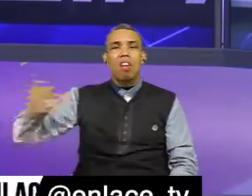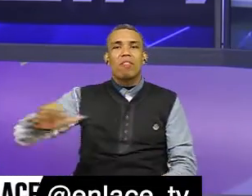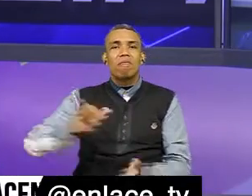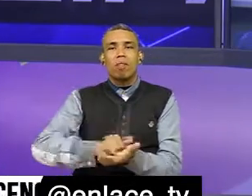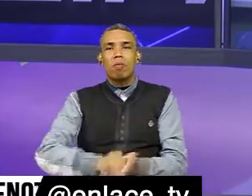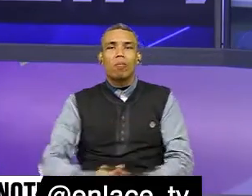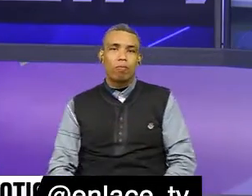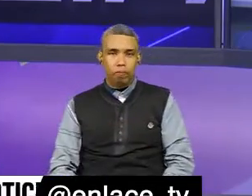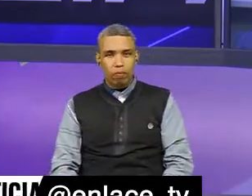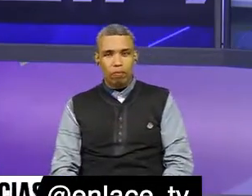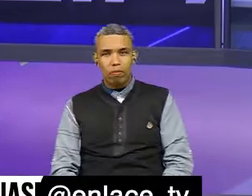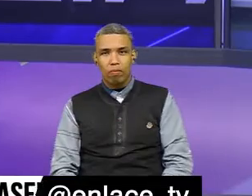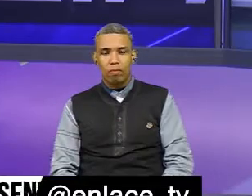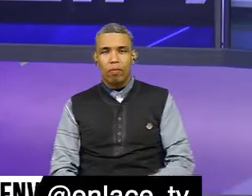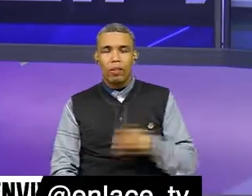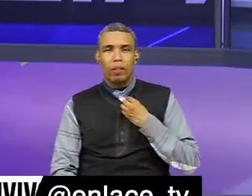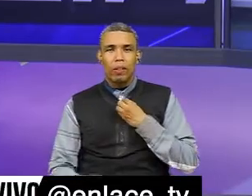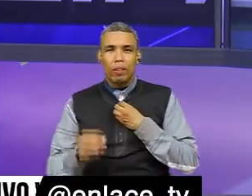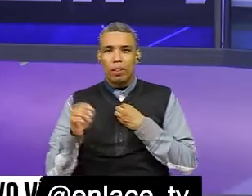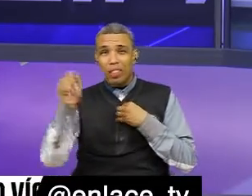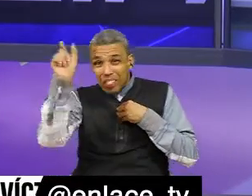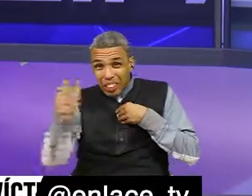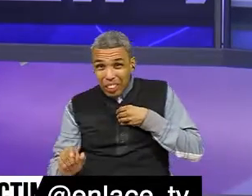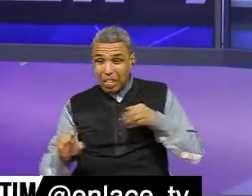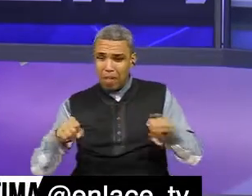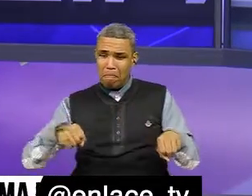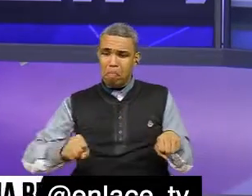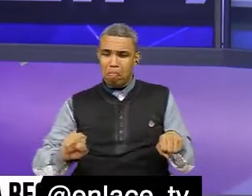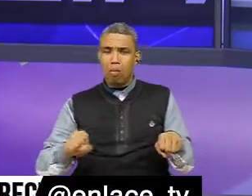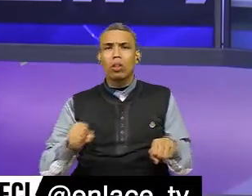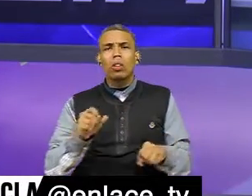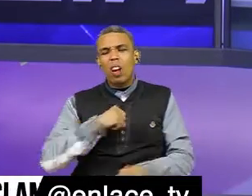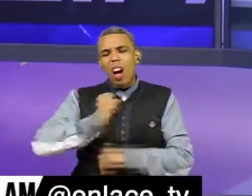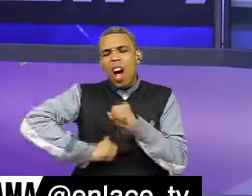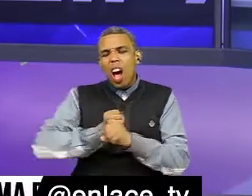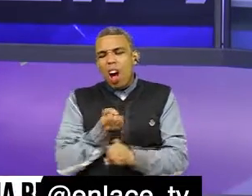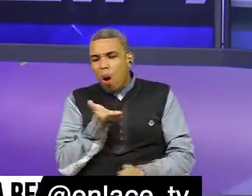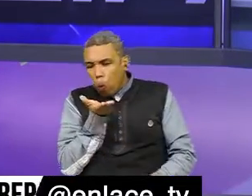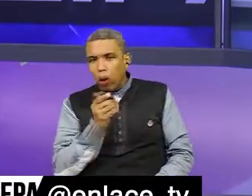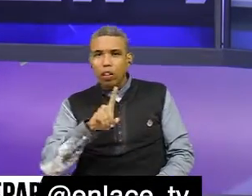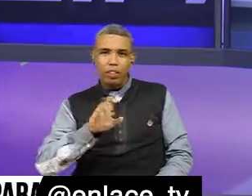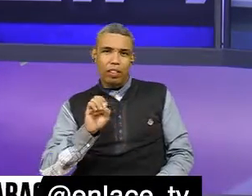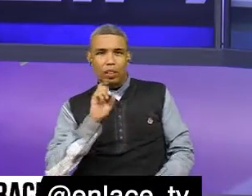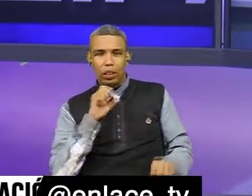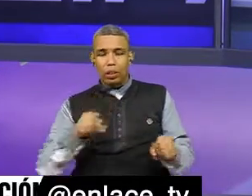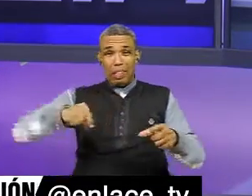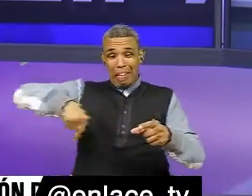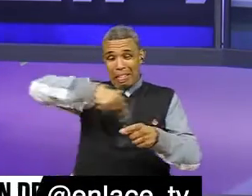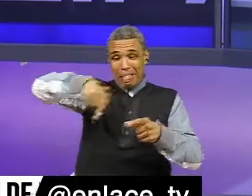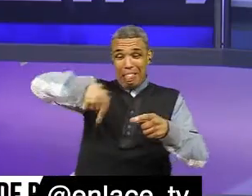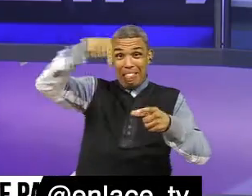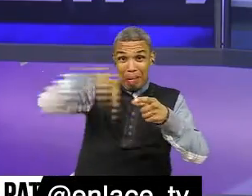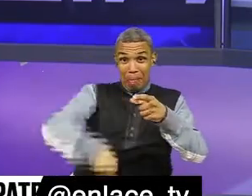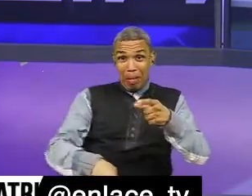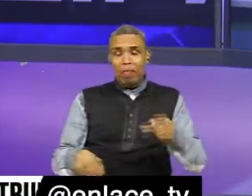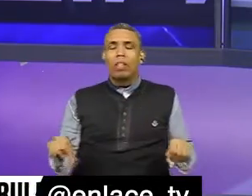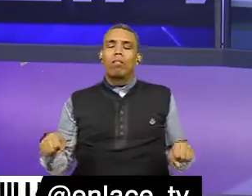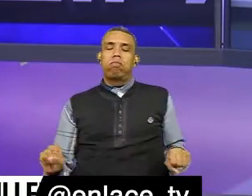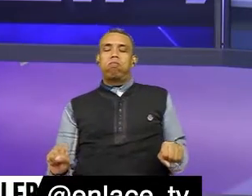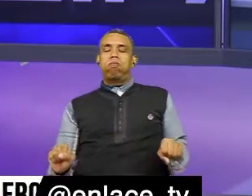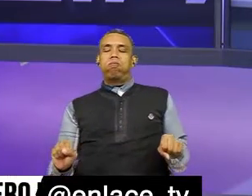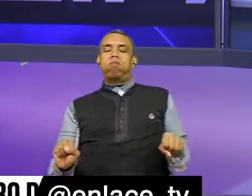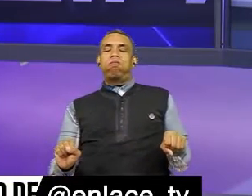Y un motociclista de 60 años de edad se cayó a una alcantarilla destapada en la avenida 36. Más de un mes, según los residentes de la zona,